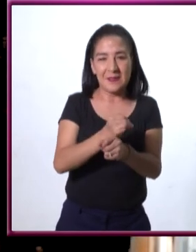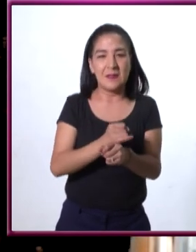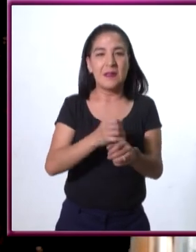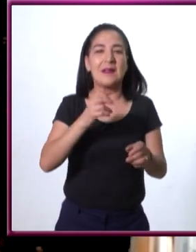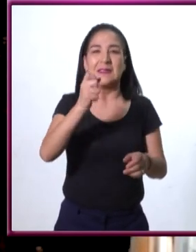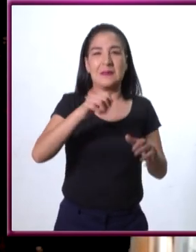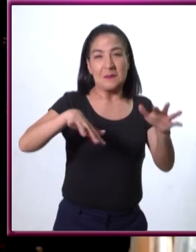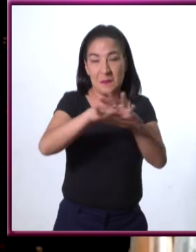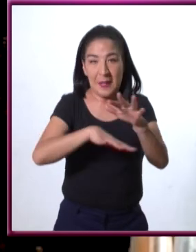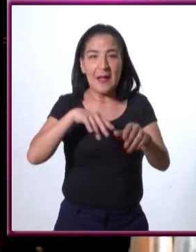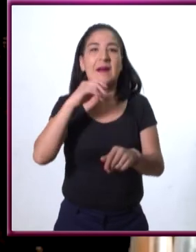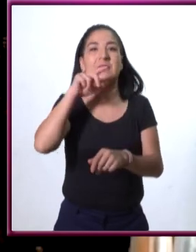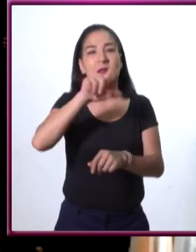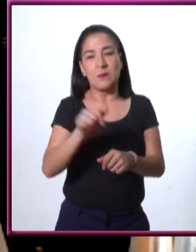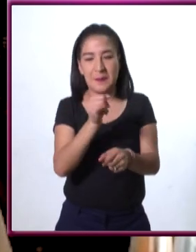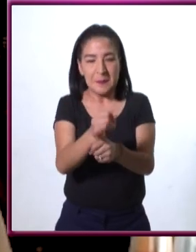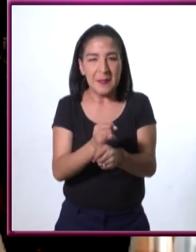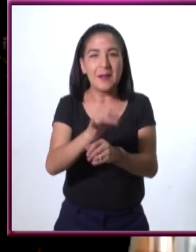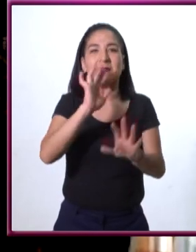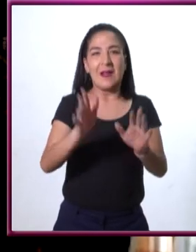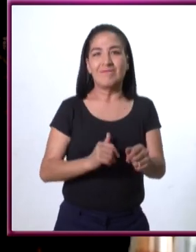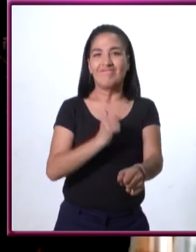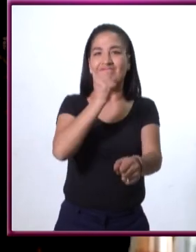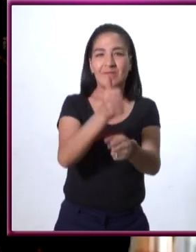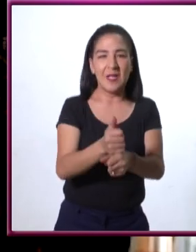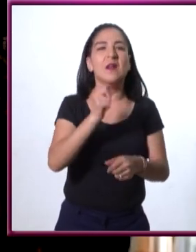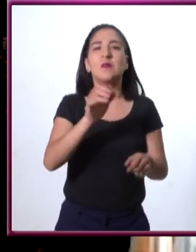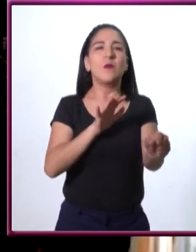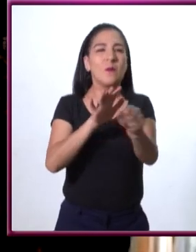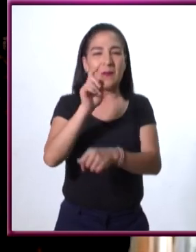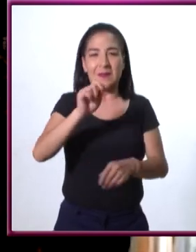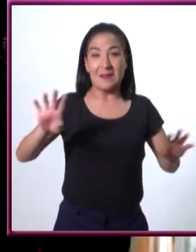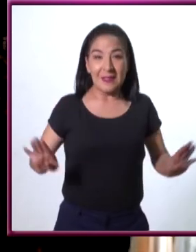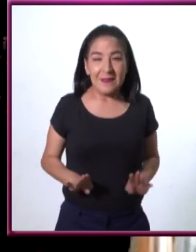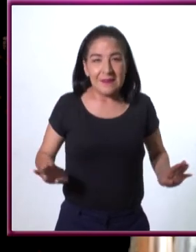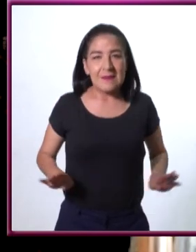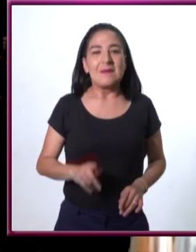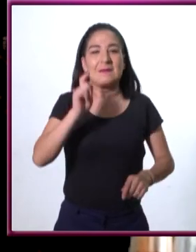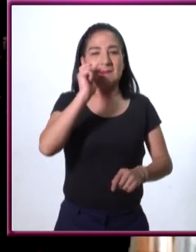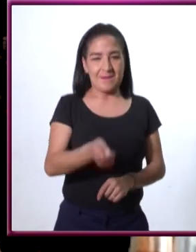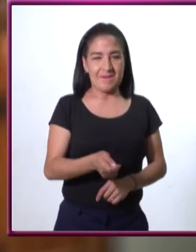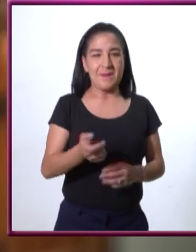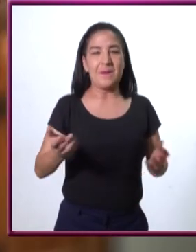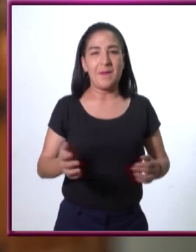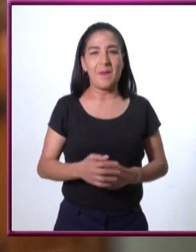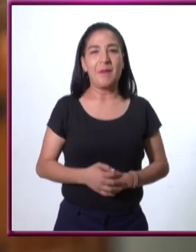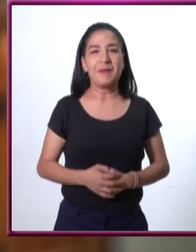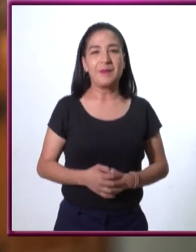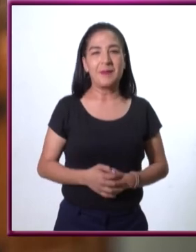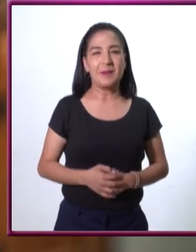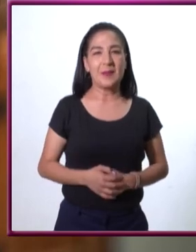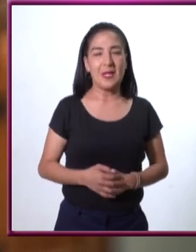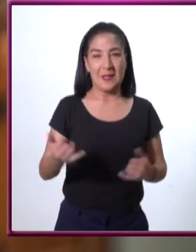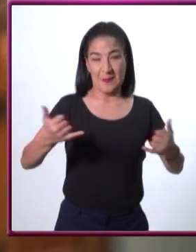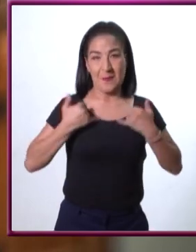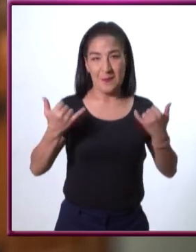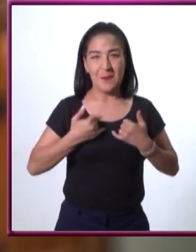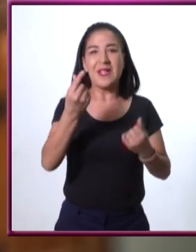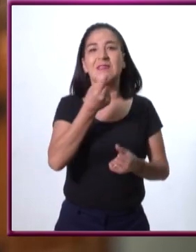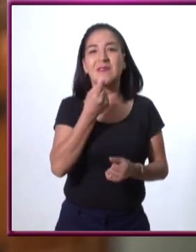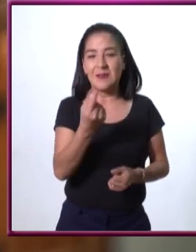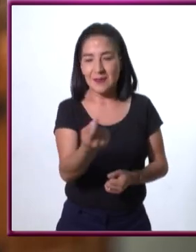hasta la investigación aplicada. Y primordialmente, bueno, una de las características de él es que los jóvenes,